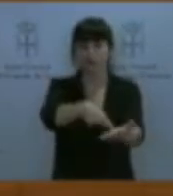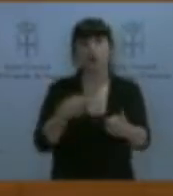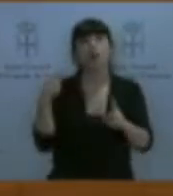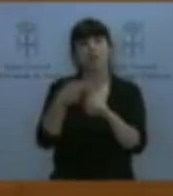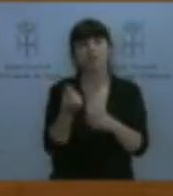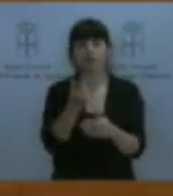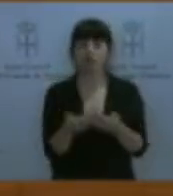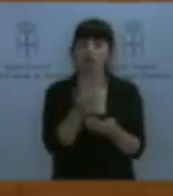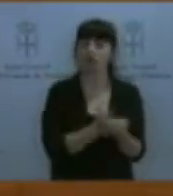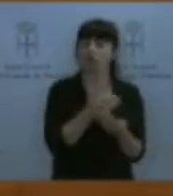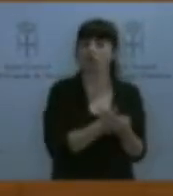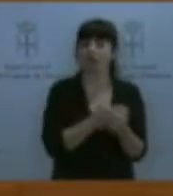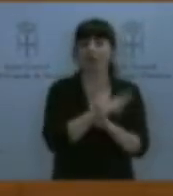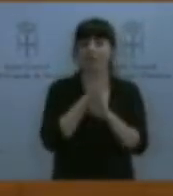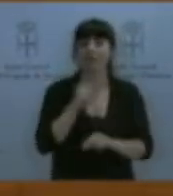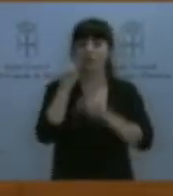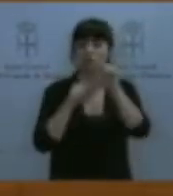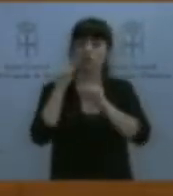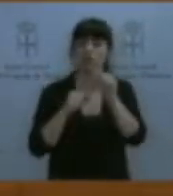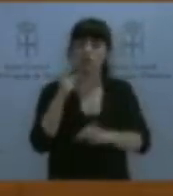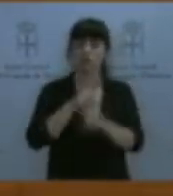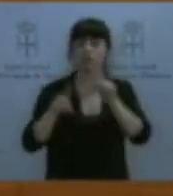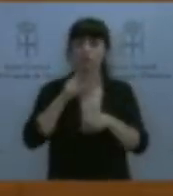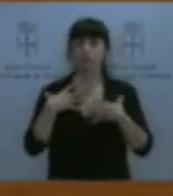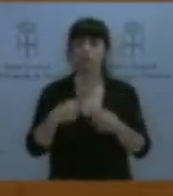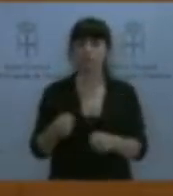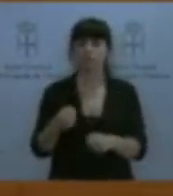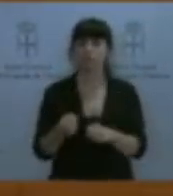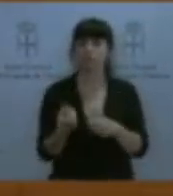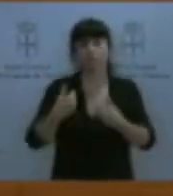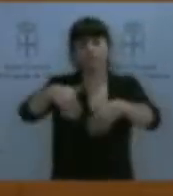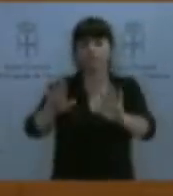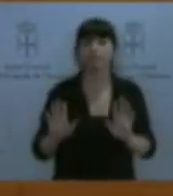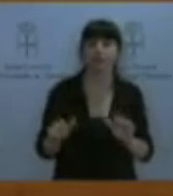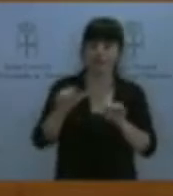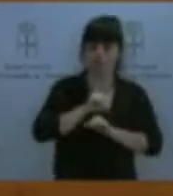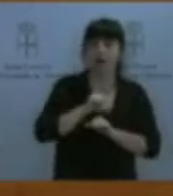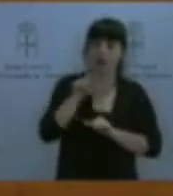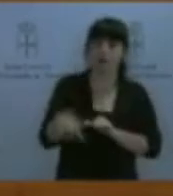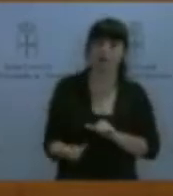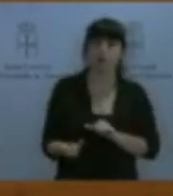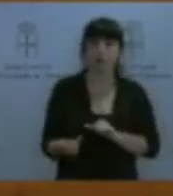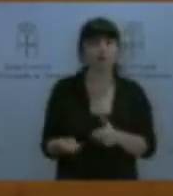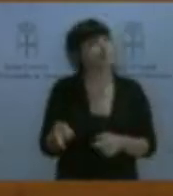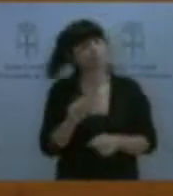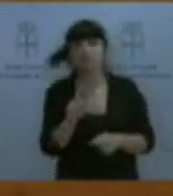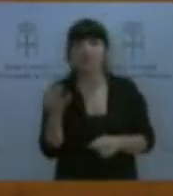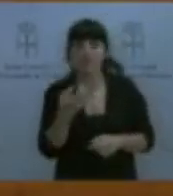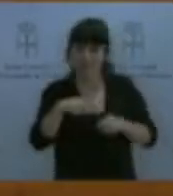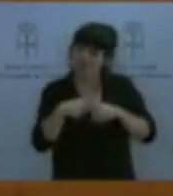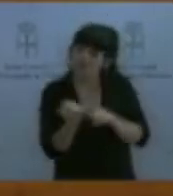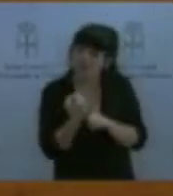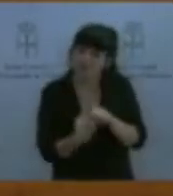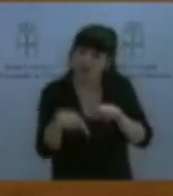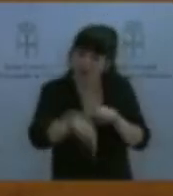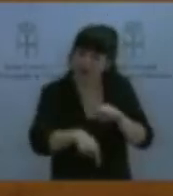salud y el paro, obviamente. El empleo se tiene que crear en unas cuencas mineras que a día de hoy mantienen una tasa de desempleo que se